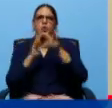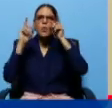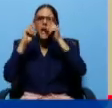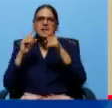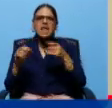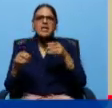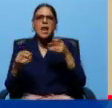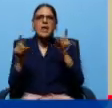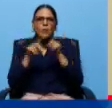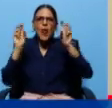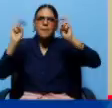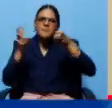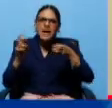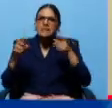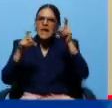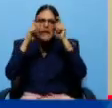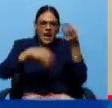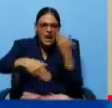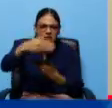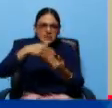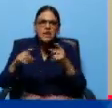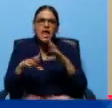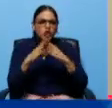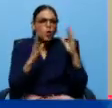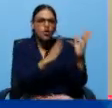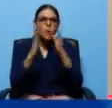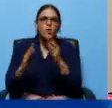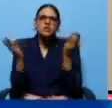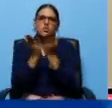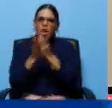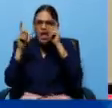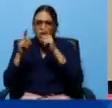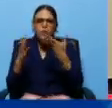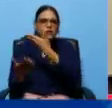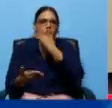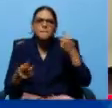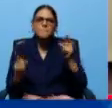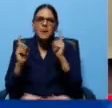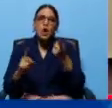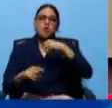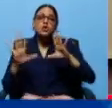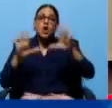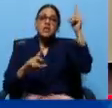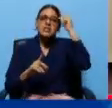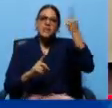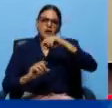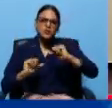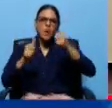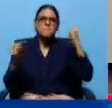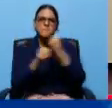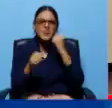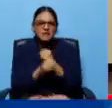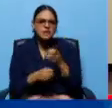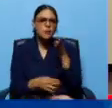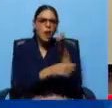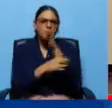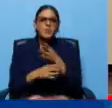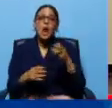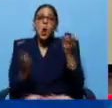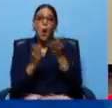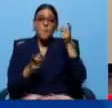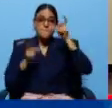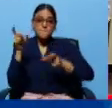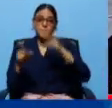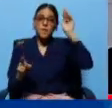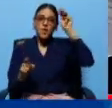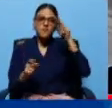y de todo el proceso educativo. Indicarle, presidente, que desde hace 15 días hemos empezado el trabajo, volvieron los maestros a aula,